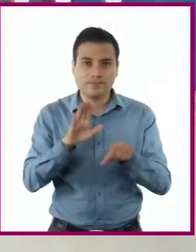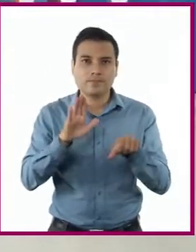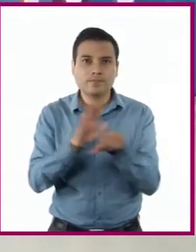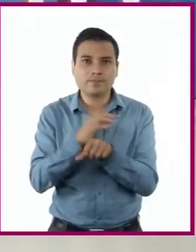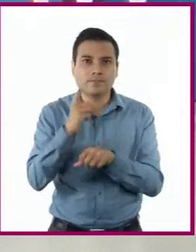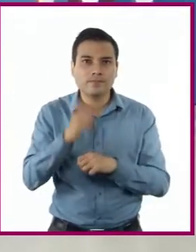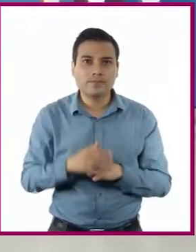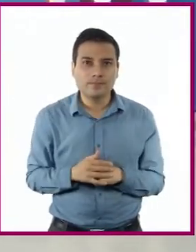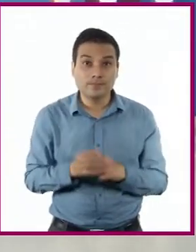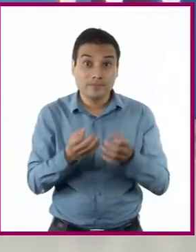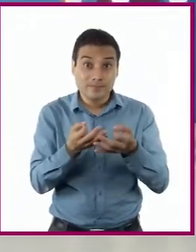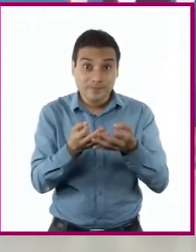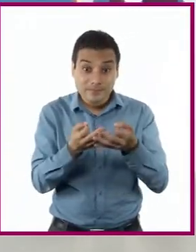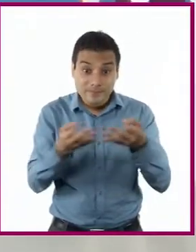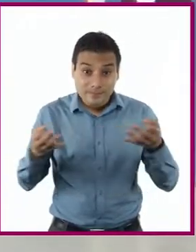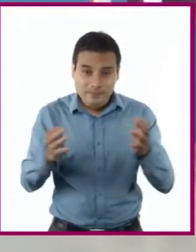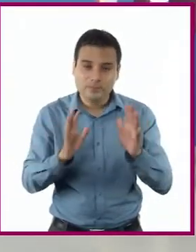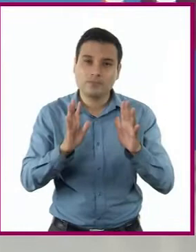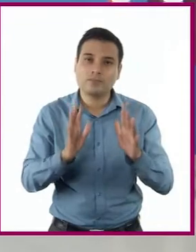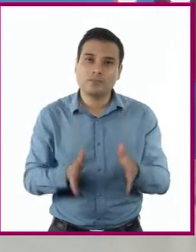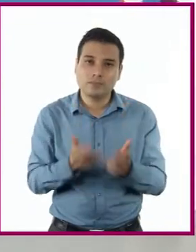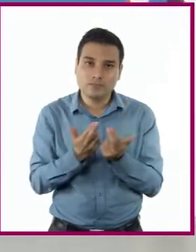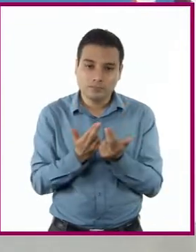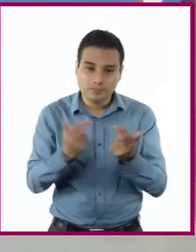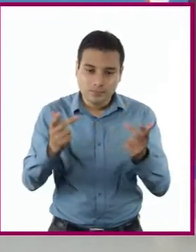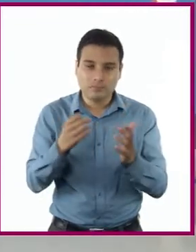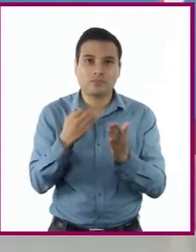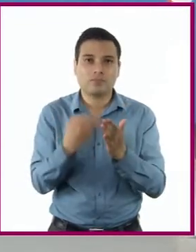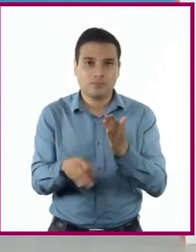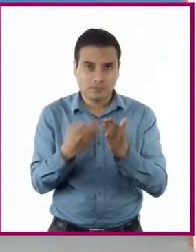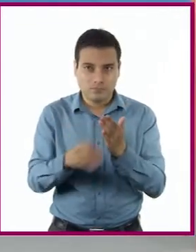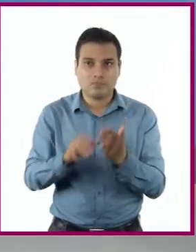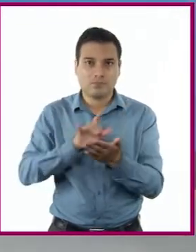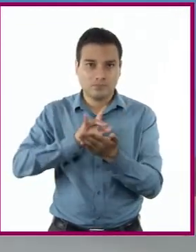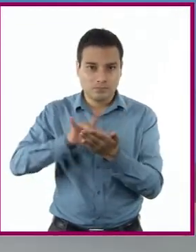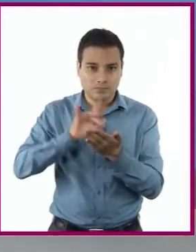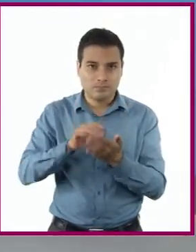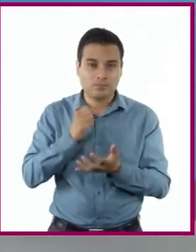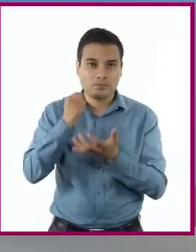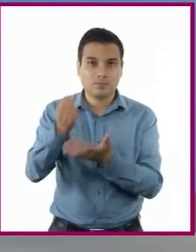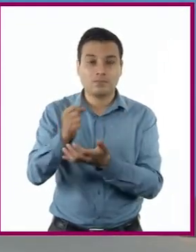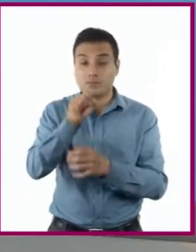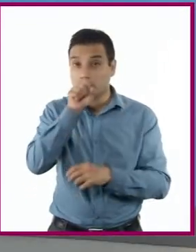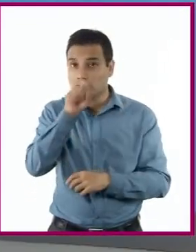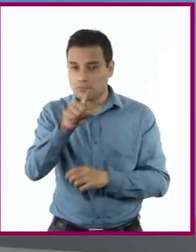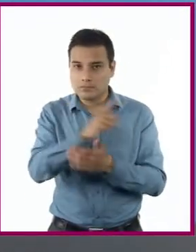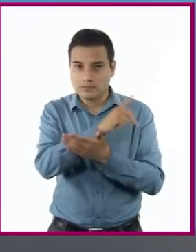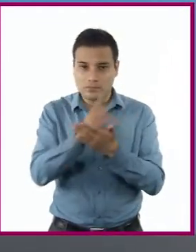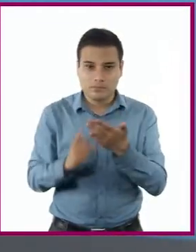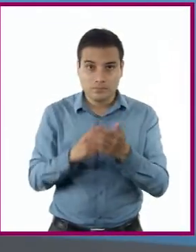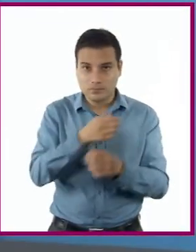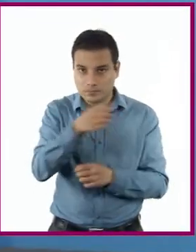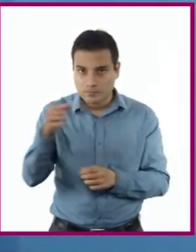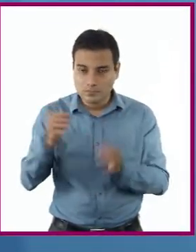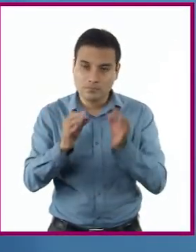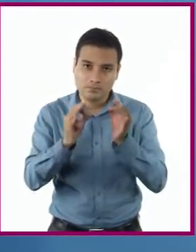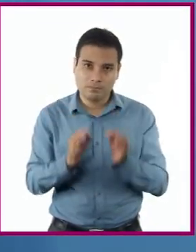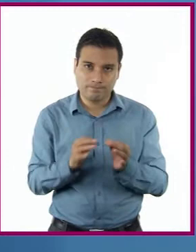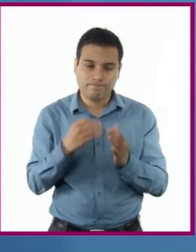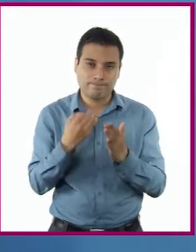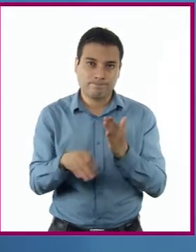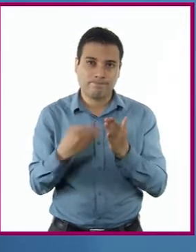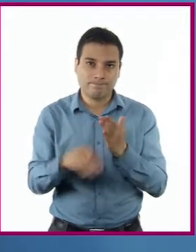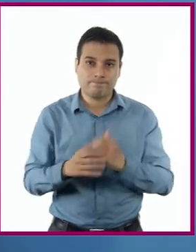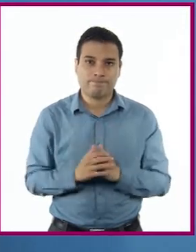de la superficie agrícola, de la falta de créditos y apoyos y la ausencia de políticas agropecuarias adecuadas.